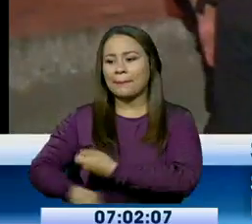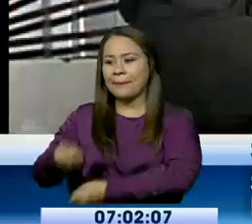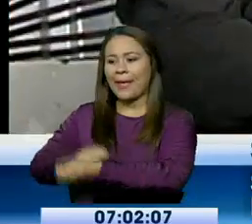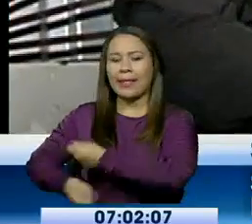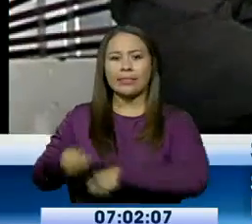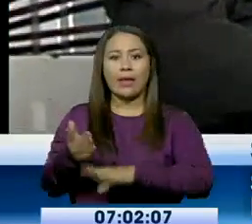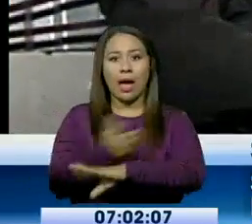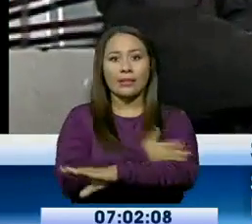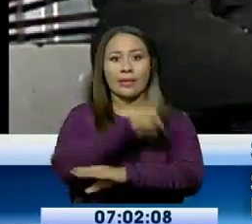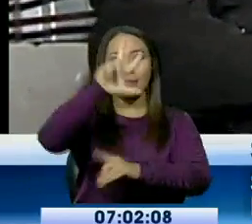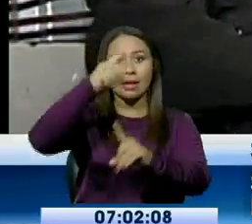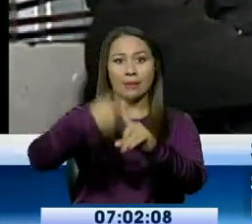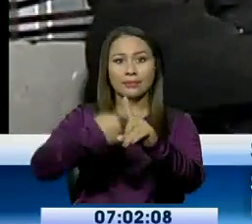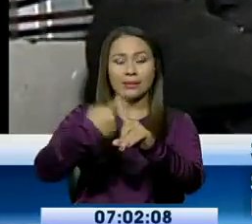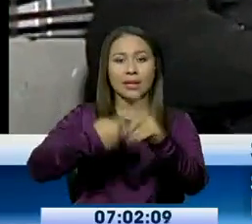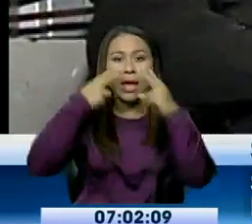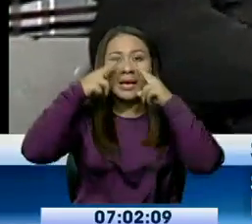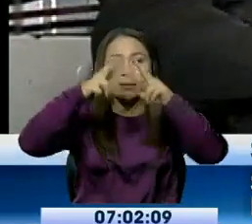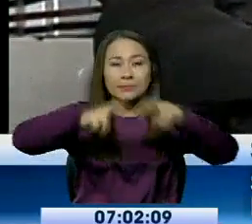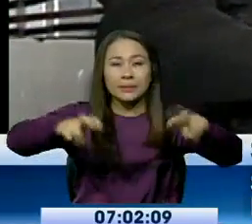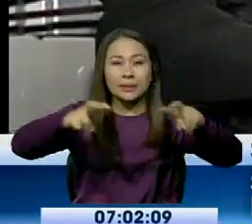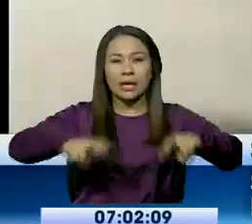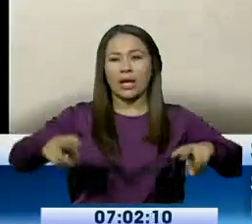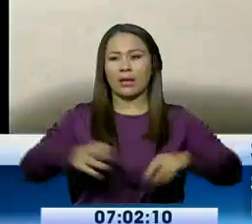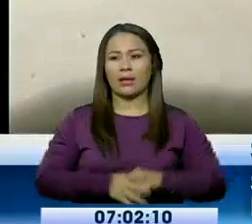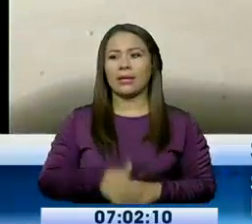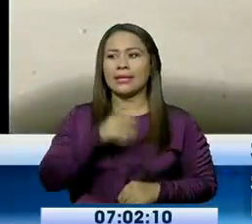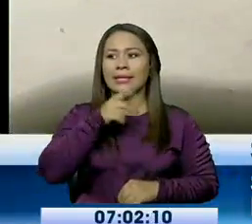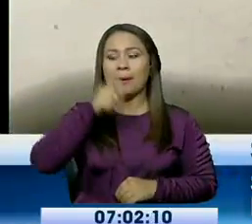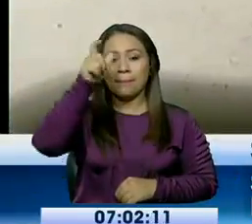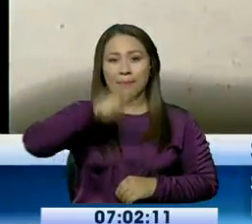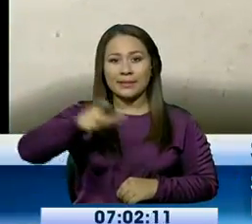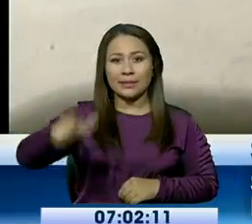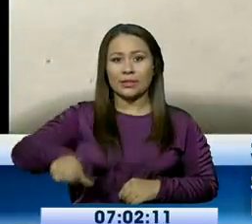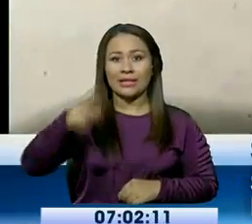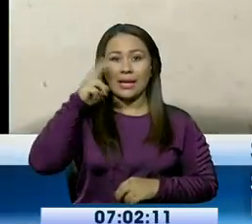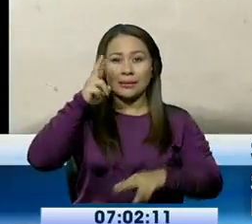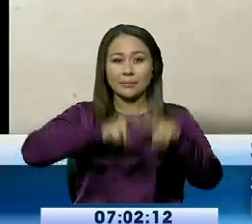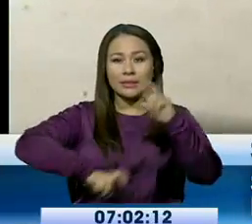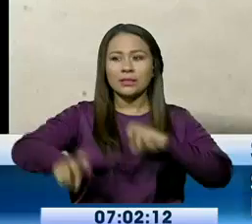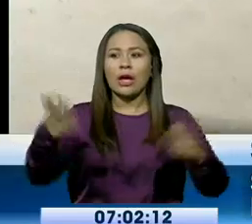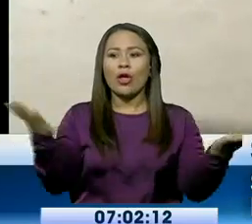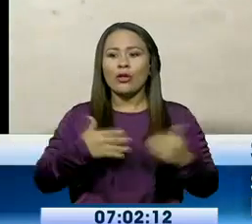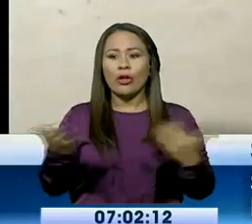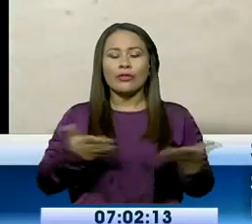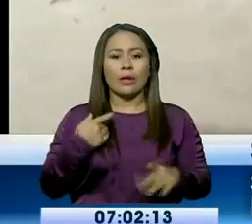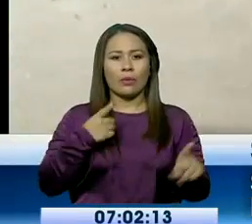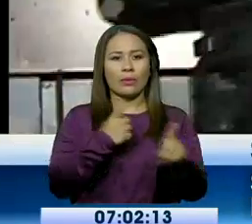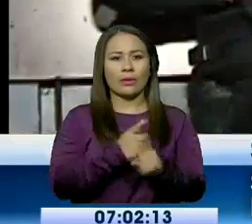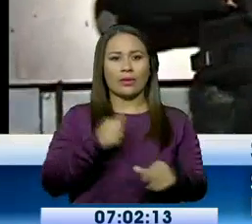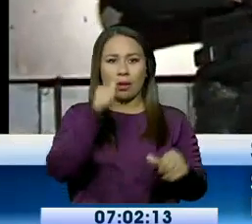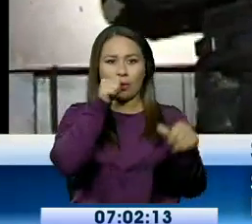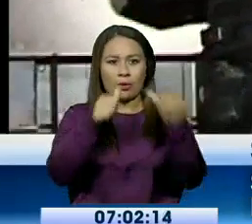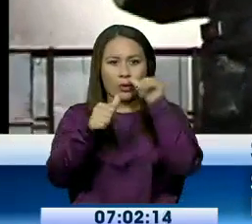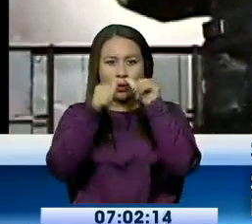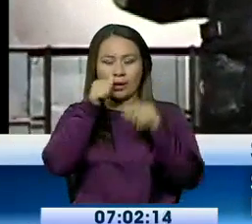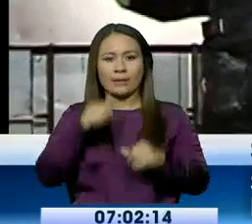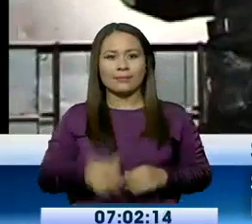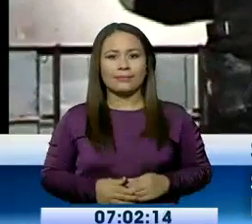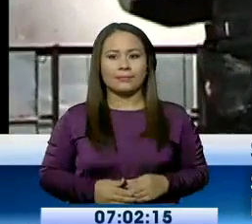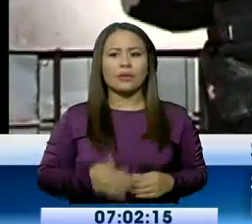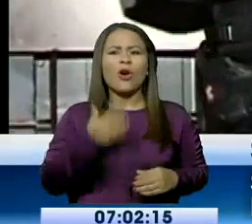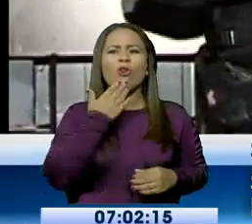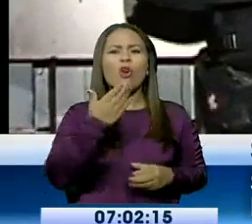3 meses de investigaciones permitieron a los agentes determinar de dónde provenía el alcaloide y cómo